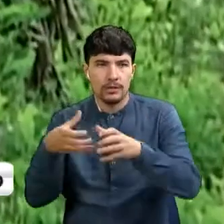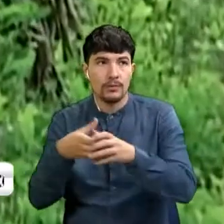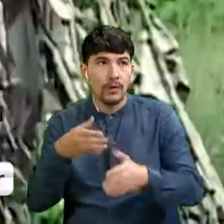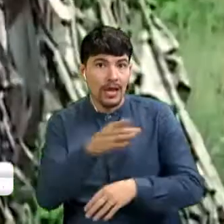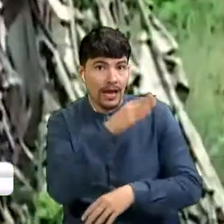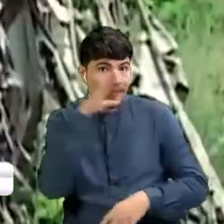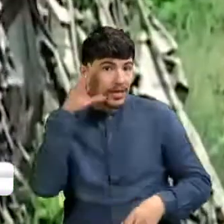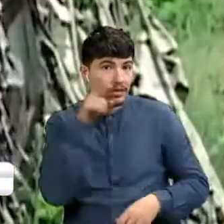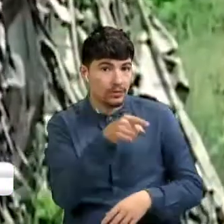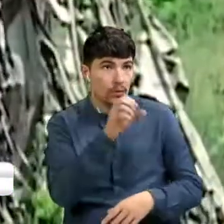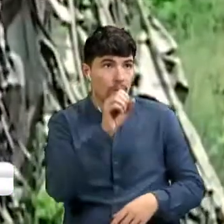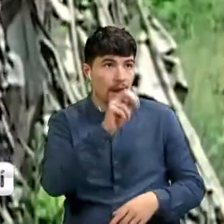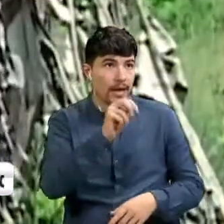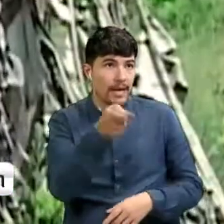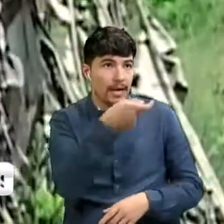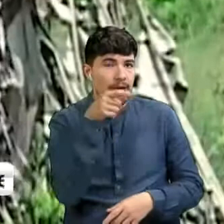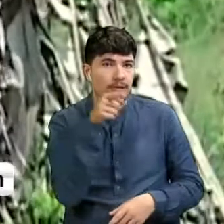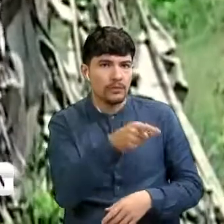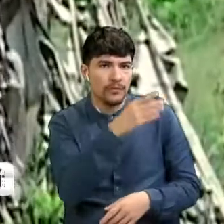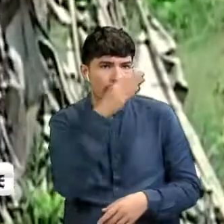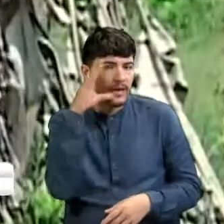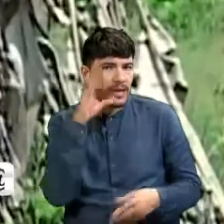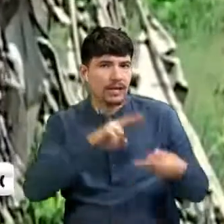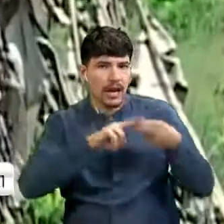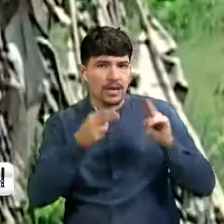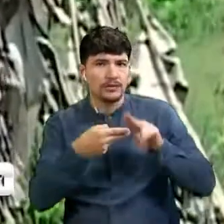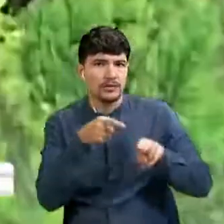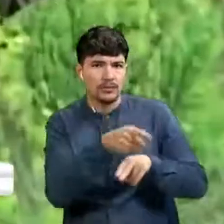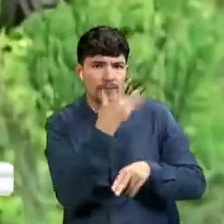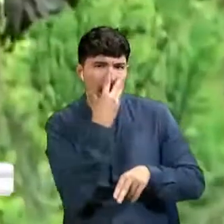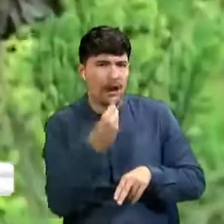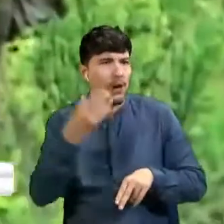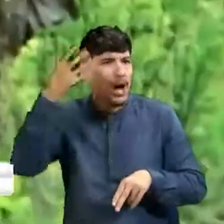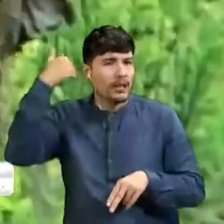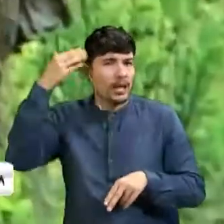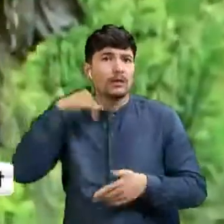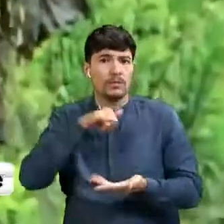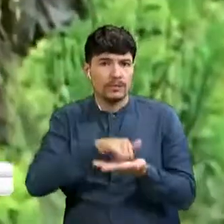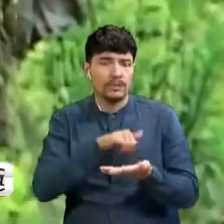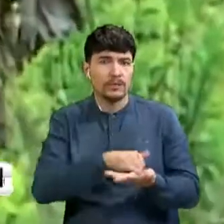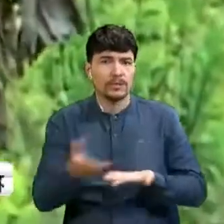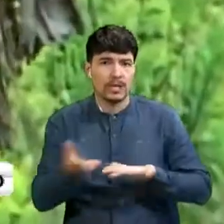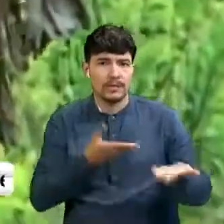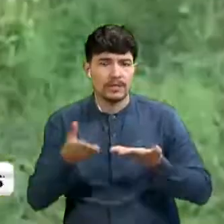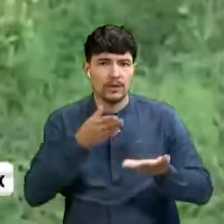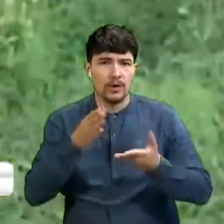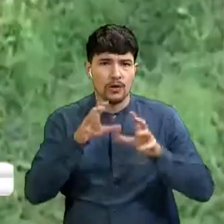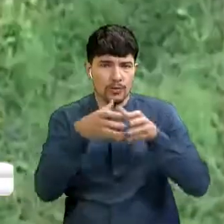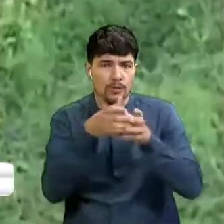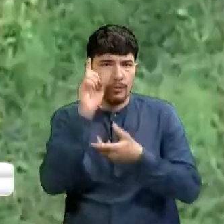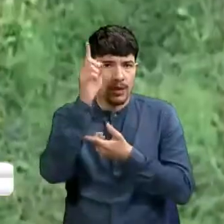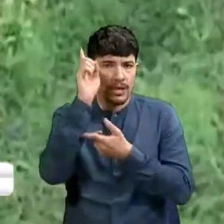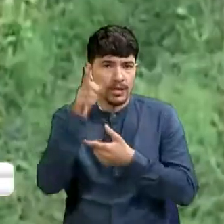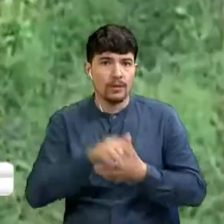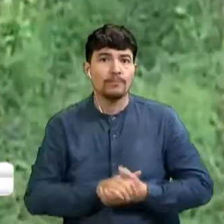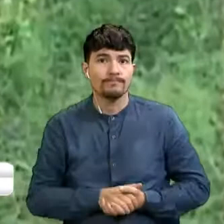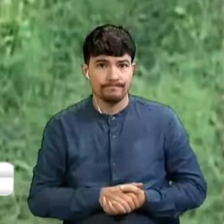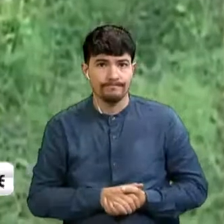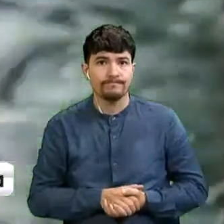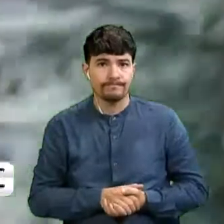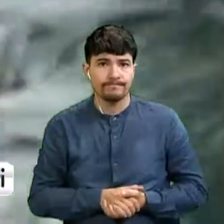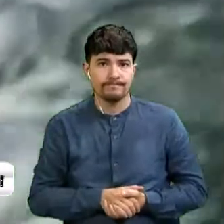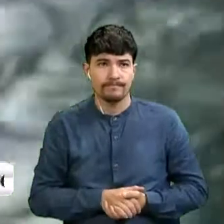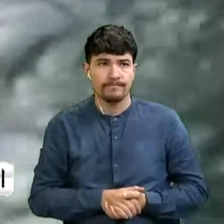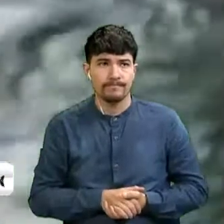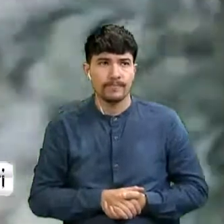según la ONG Operación Libertad, ha estado vinculada a la criminalidad antiguamente al servicio de los paramilitares y hoy es utilizada por cabecillas de bandas